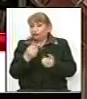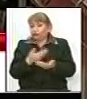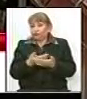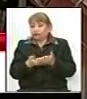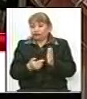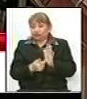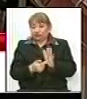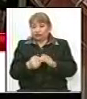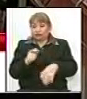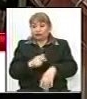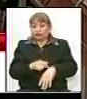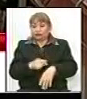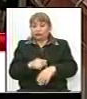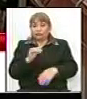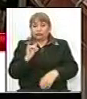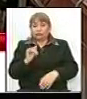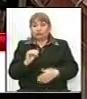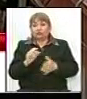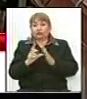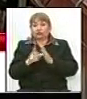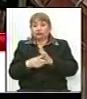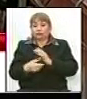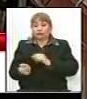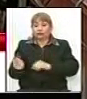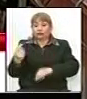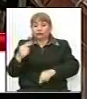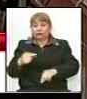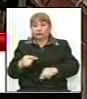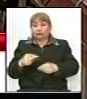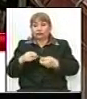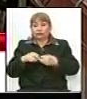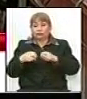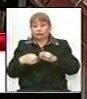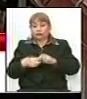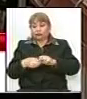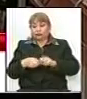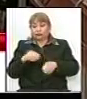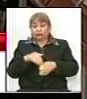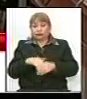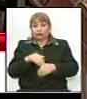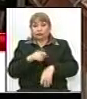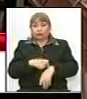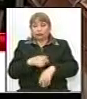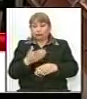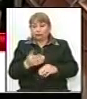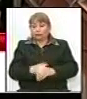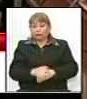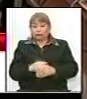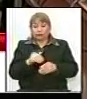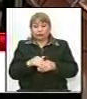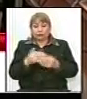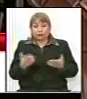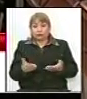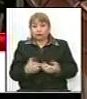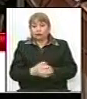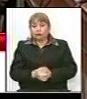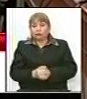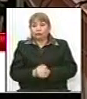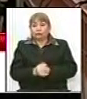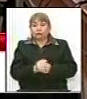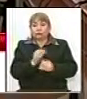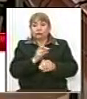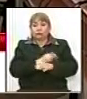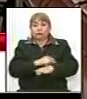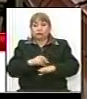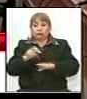primer momento y después deviene pues unas complicaciones en ese punto. Y otro punto que también decían los profesionales,